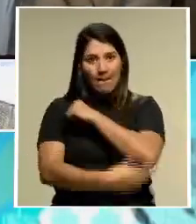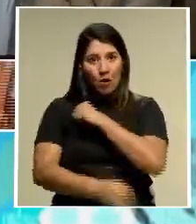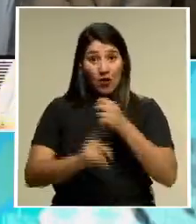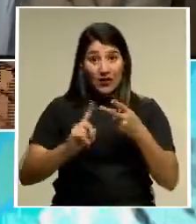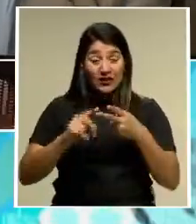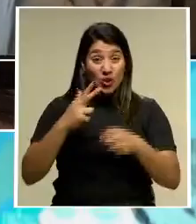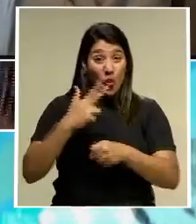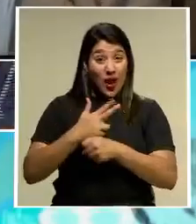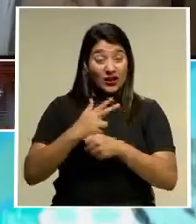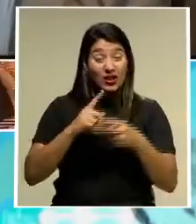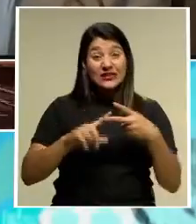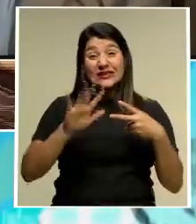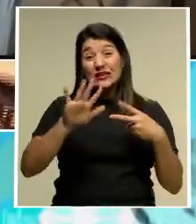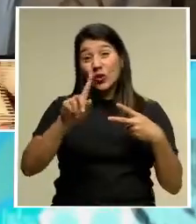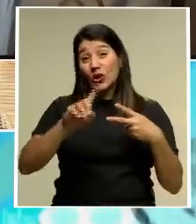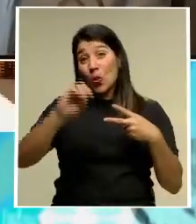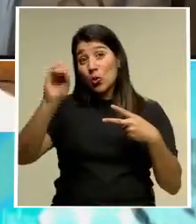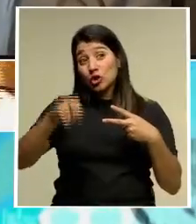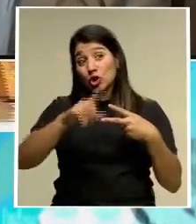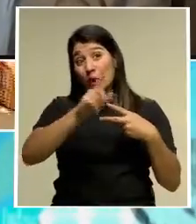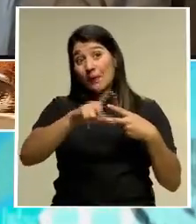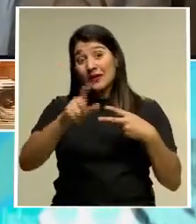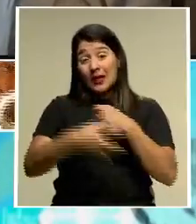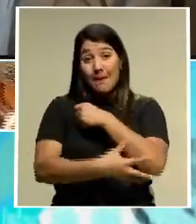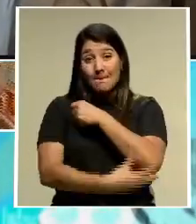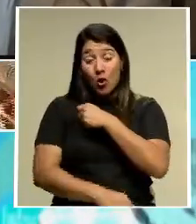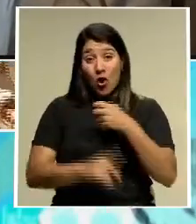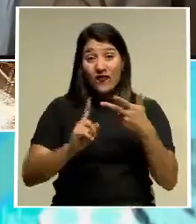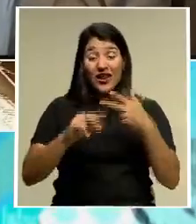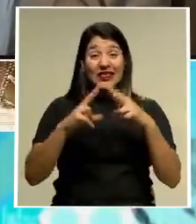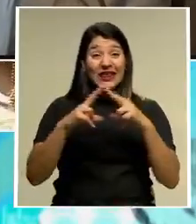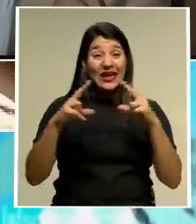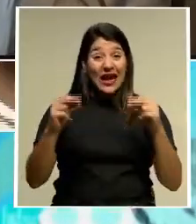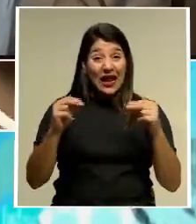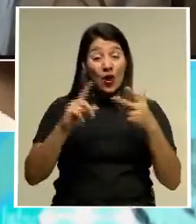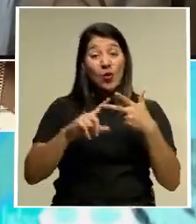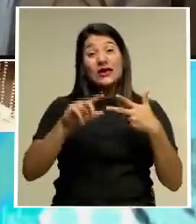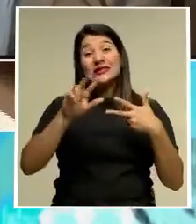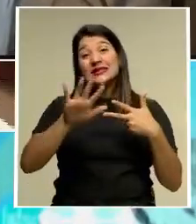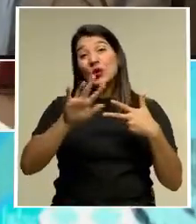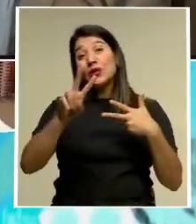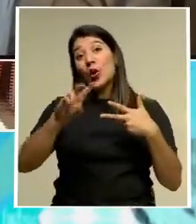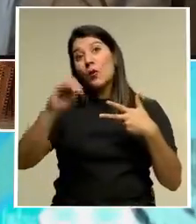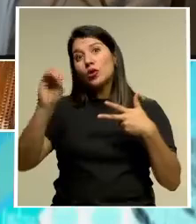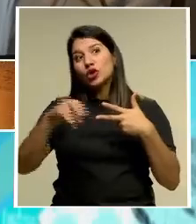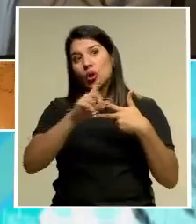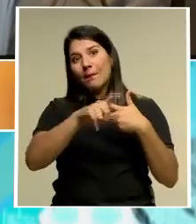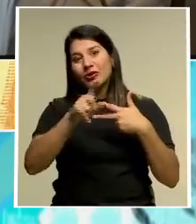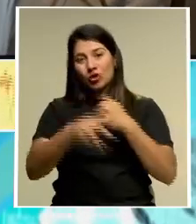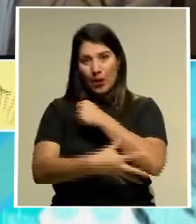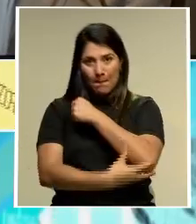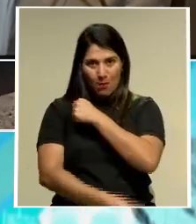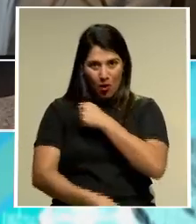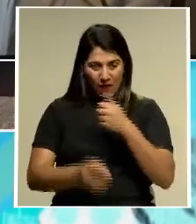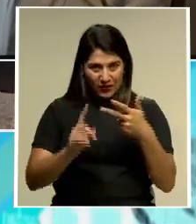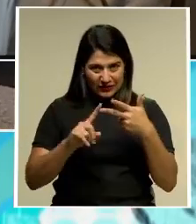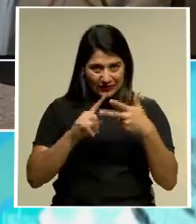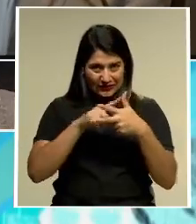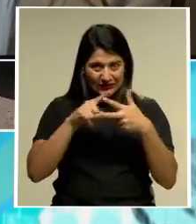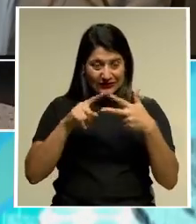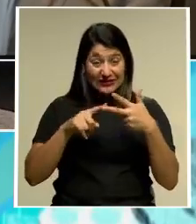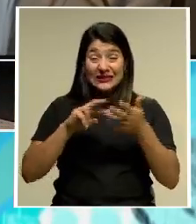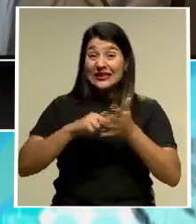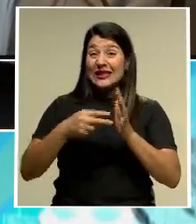Guatemala, 51% de pobreza. Nicaragua, 52% de pobreza. Es decir, en